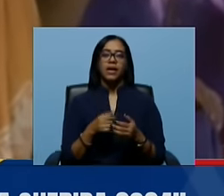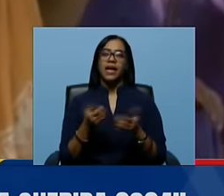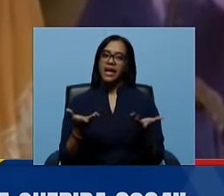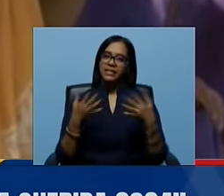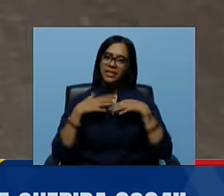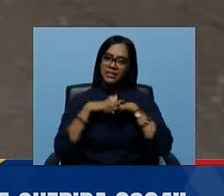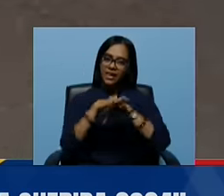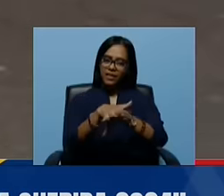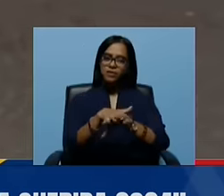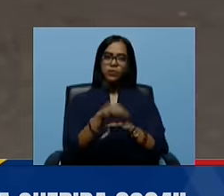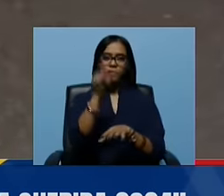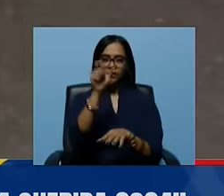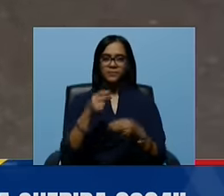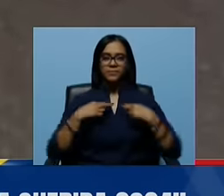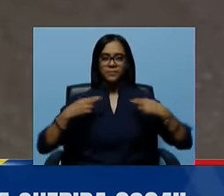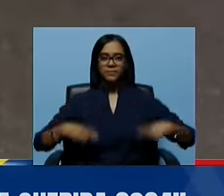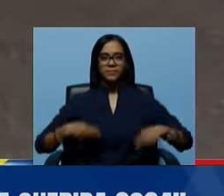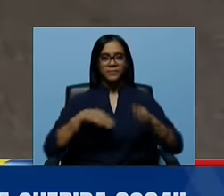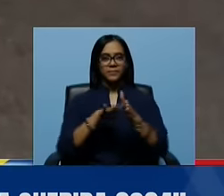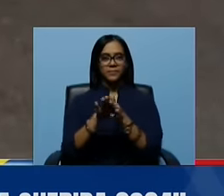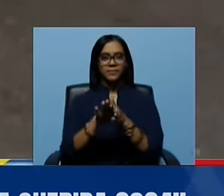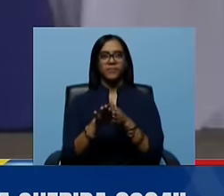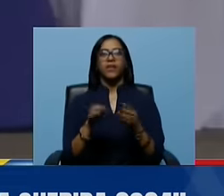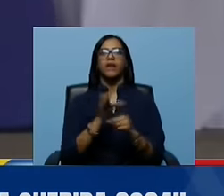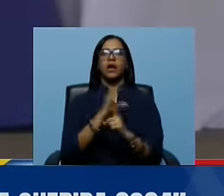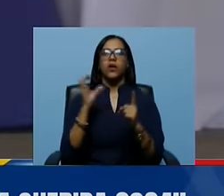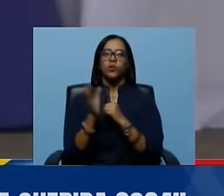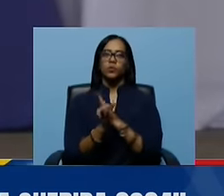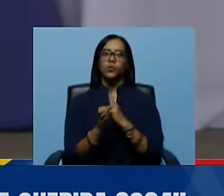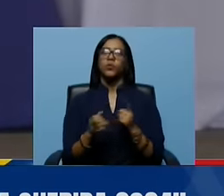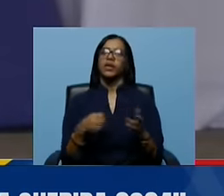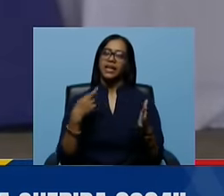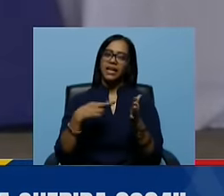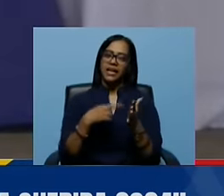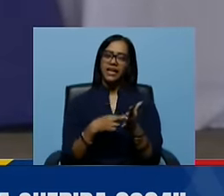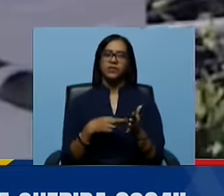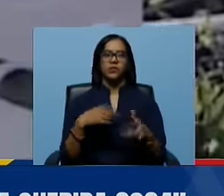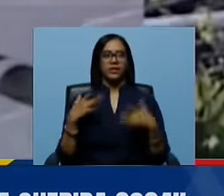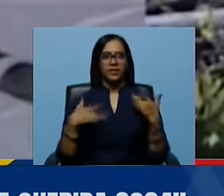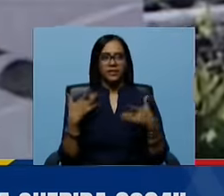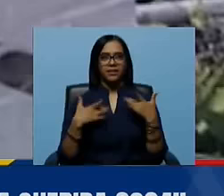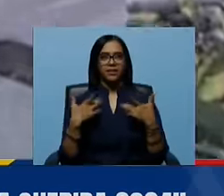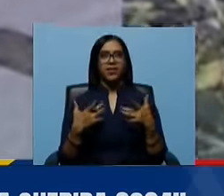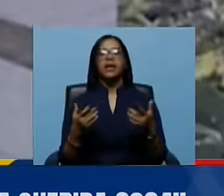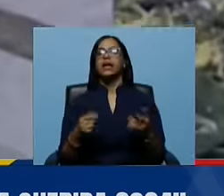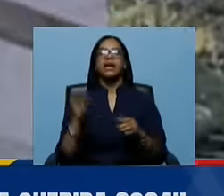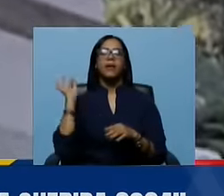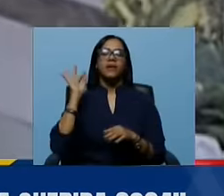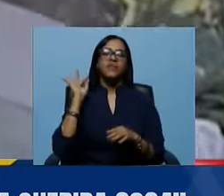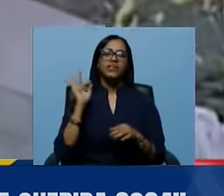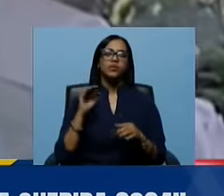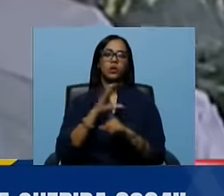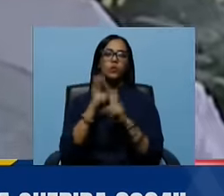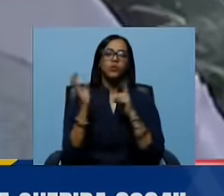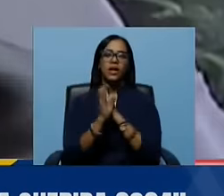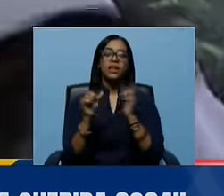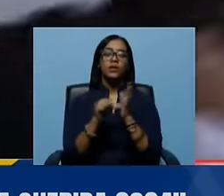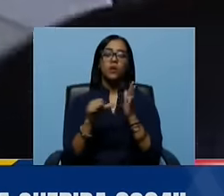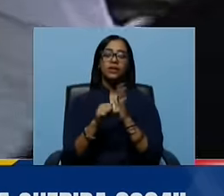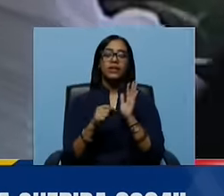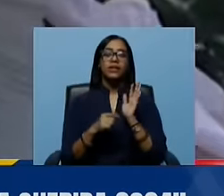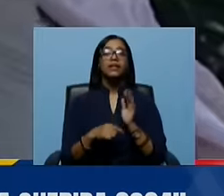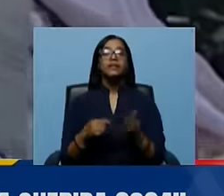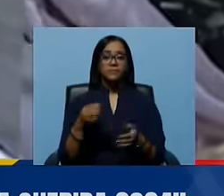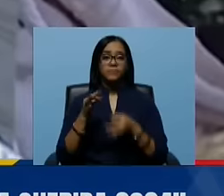ser humano desarrolla a través de la cultura, de la recreación, del esparcimiento y a través de las manifestaciones culturales, donde expresa